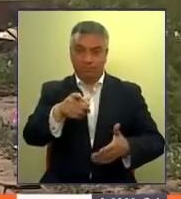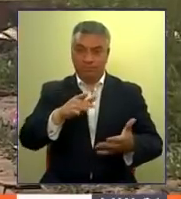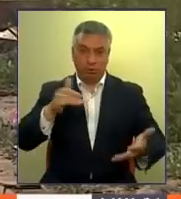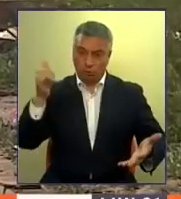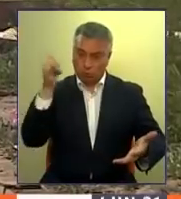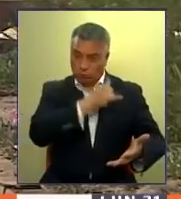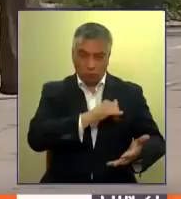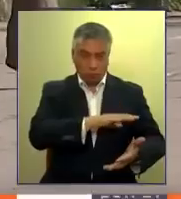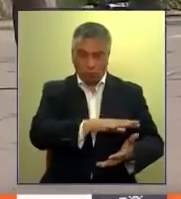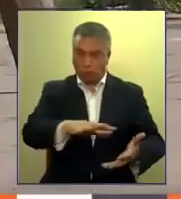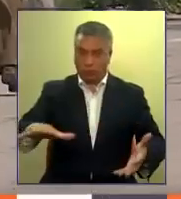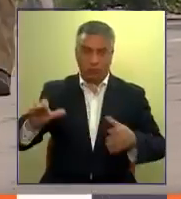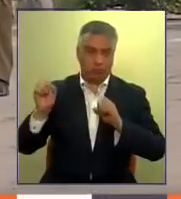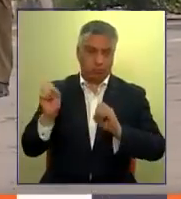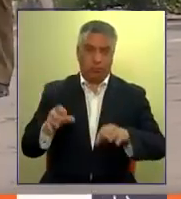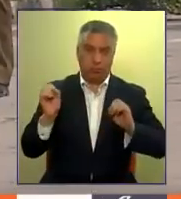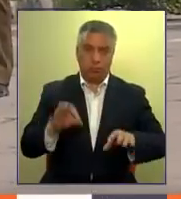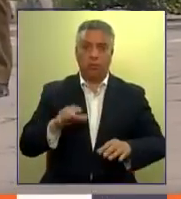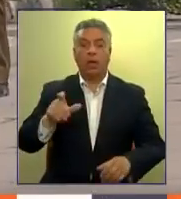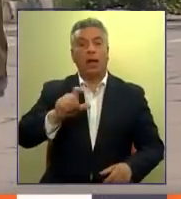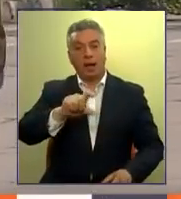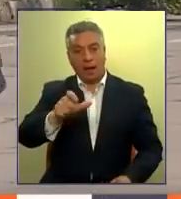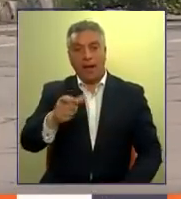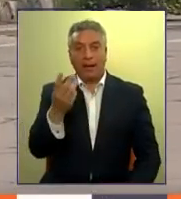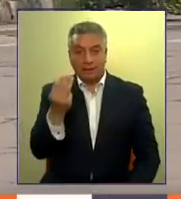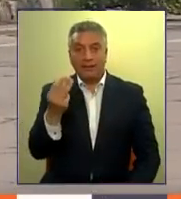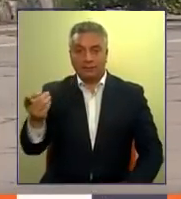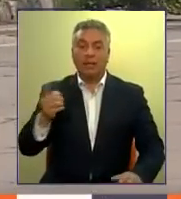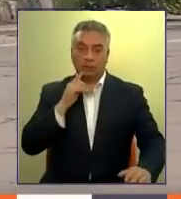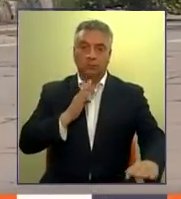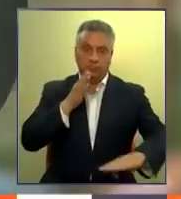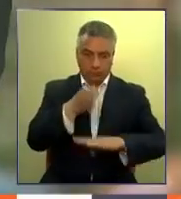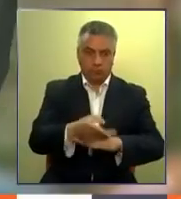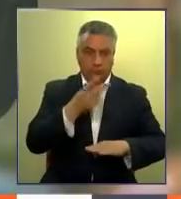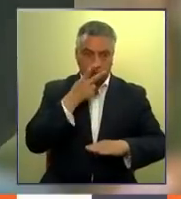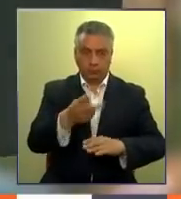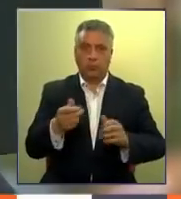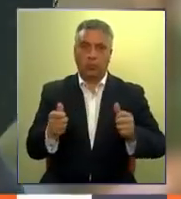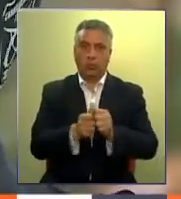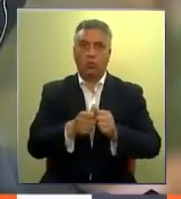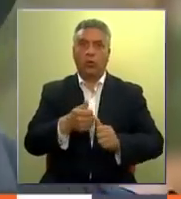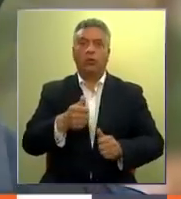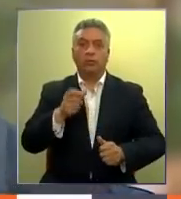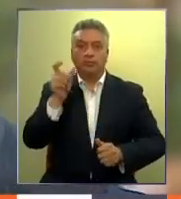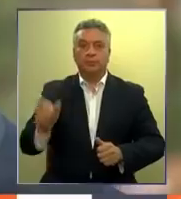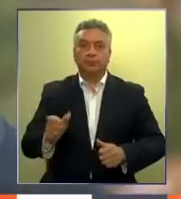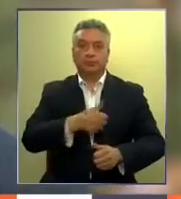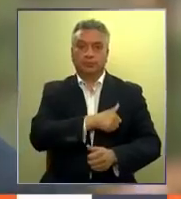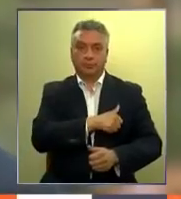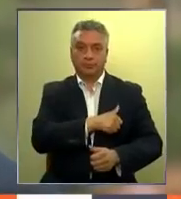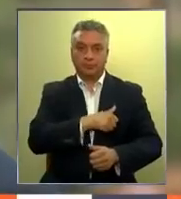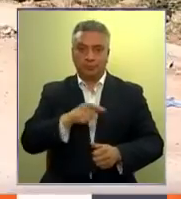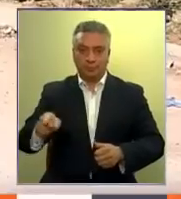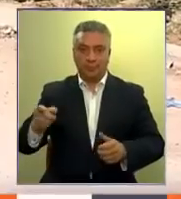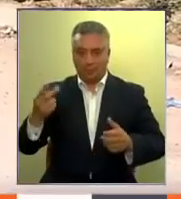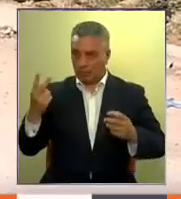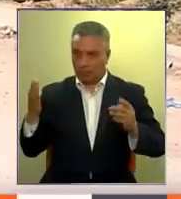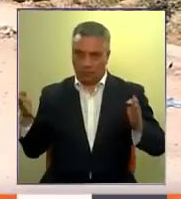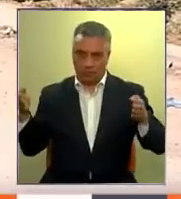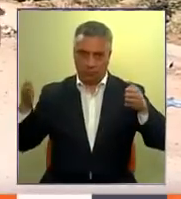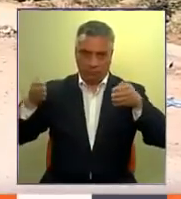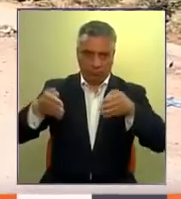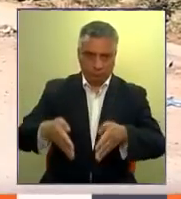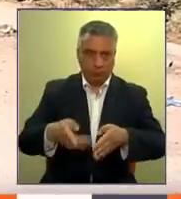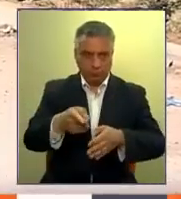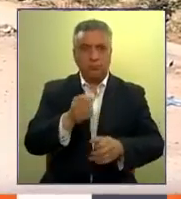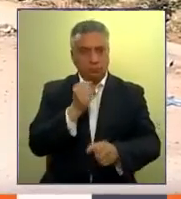miguel infante teletrece llegó hasta el lugar junto al personal de la séptima comisaría de renca y de la subcomisaría los velázquez dicen que han